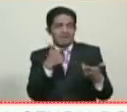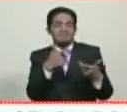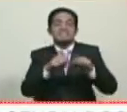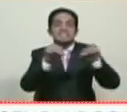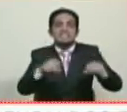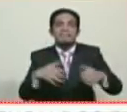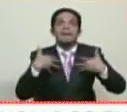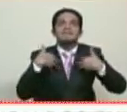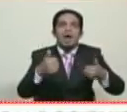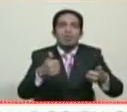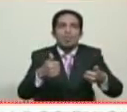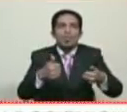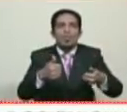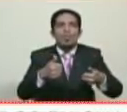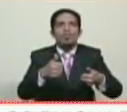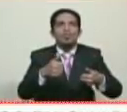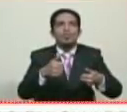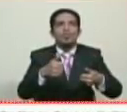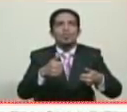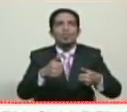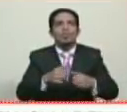precisamente tiene que ver